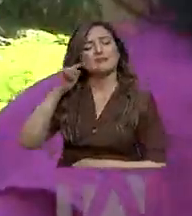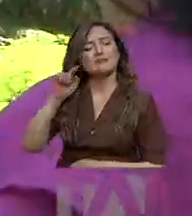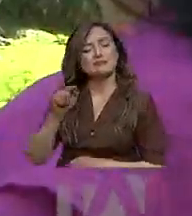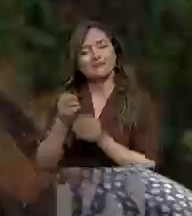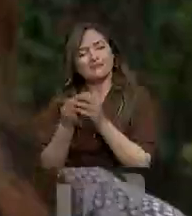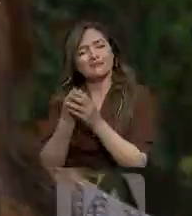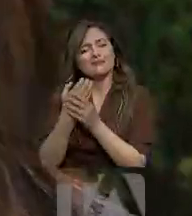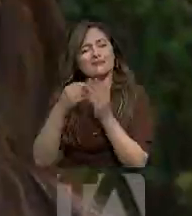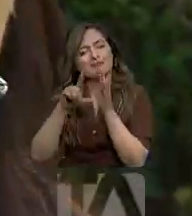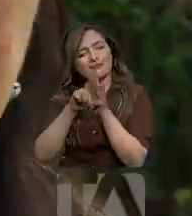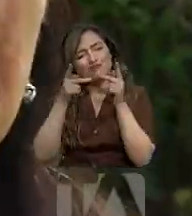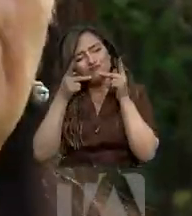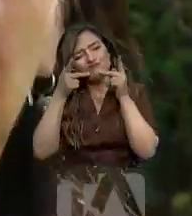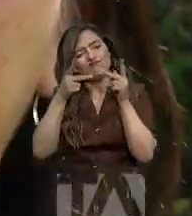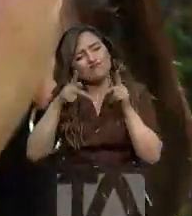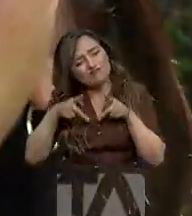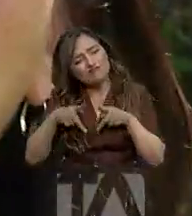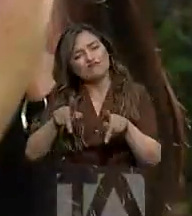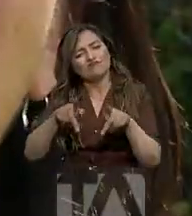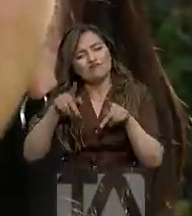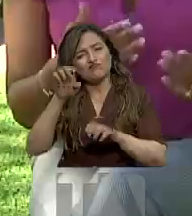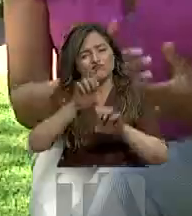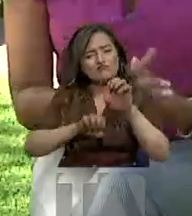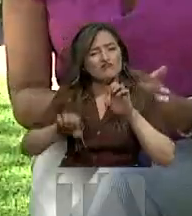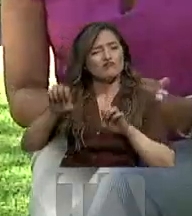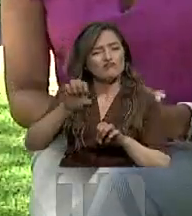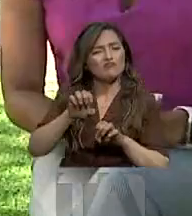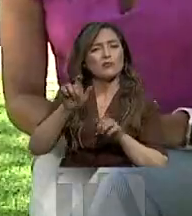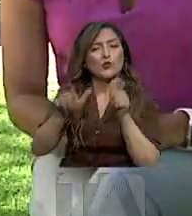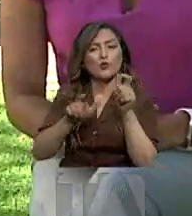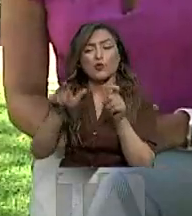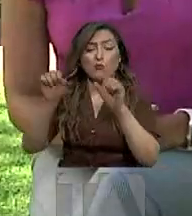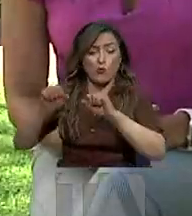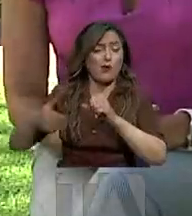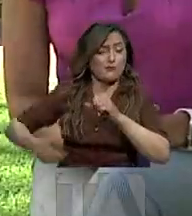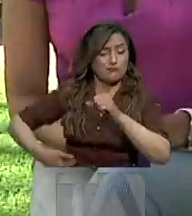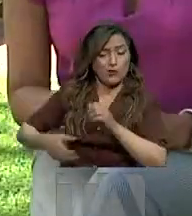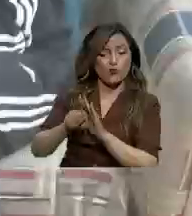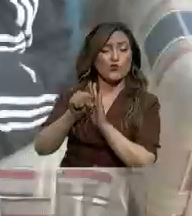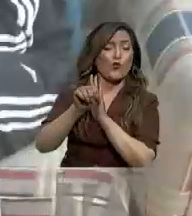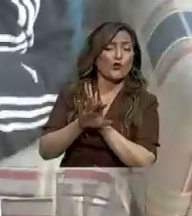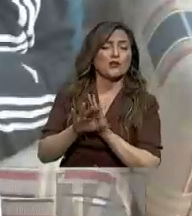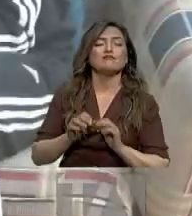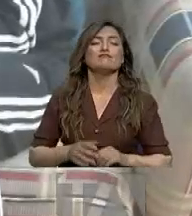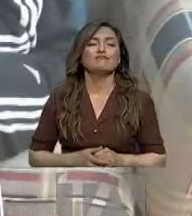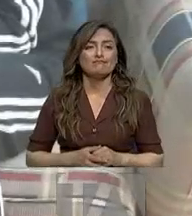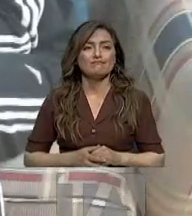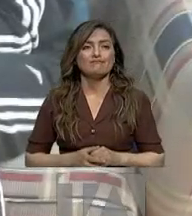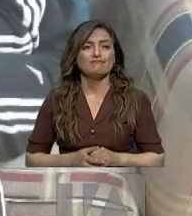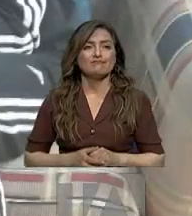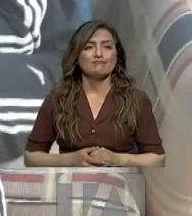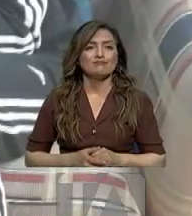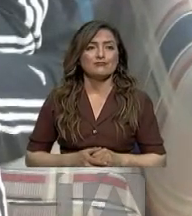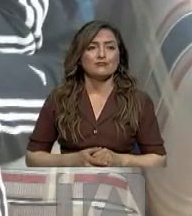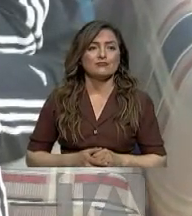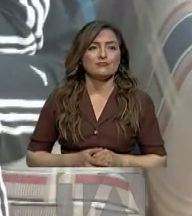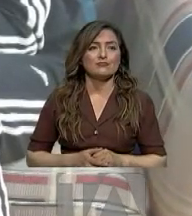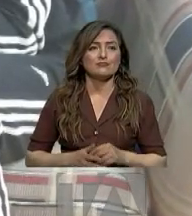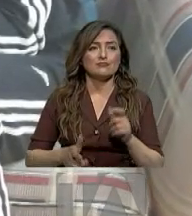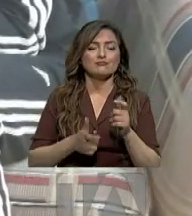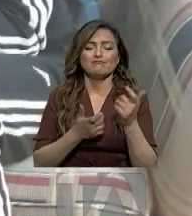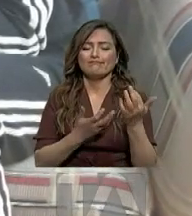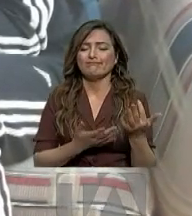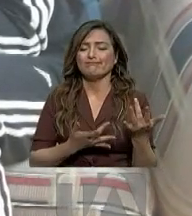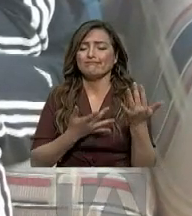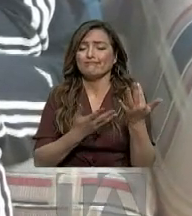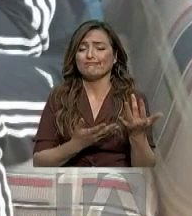deben crear políticas públicas que permitan la detección activa de posibles donantes pues sólo así se podrá reducir el alto número de personas